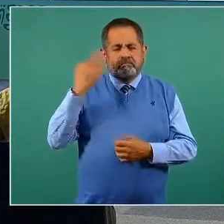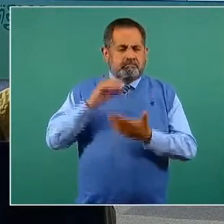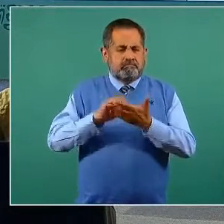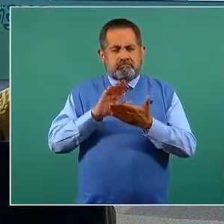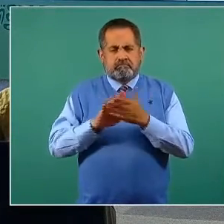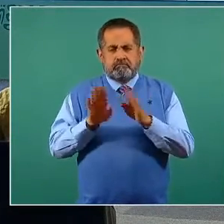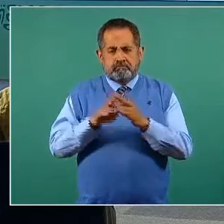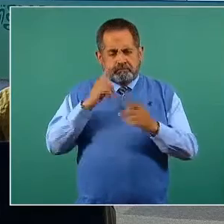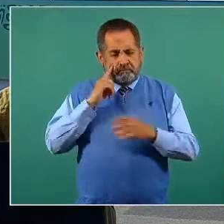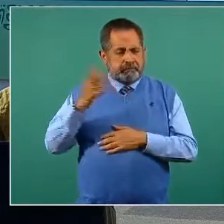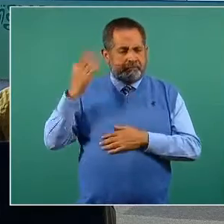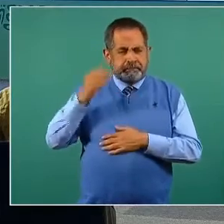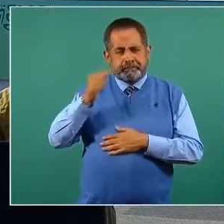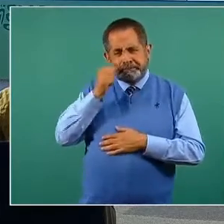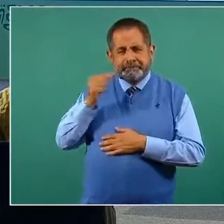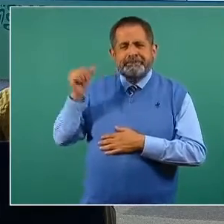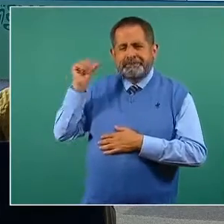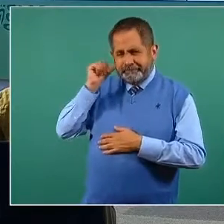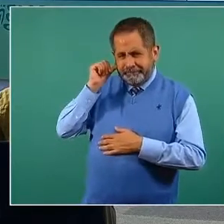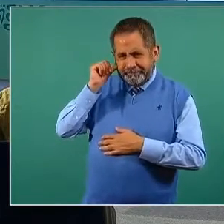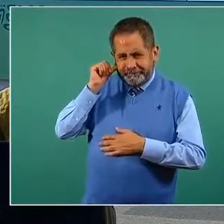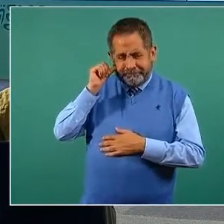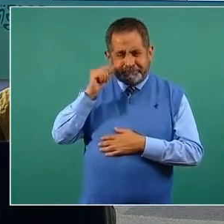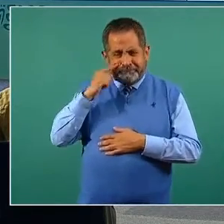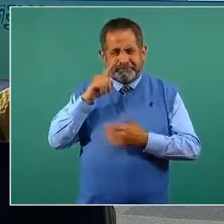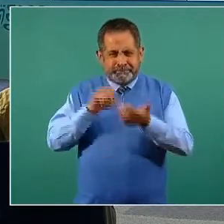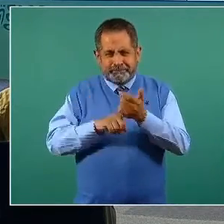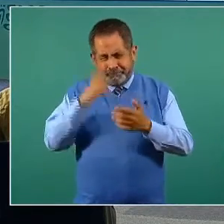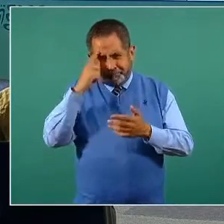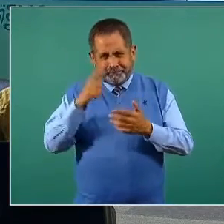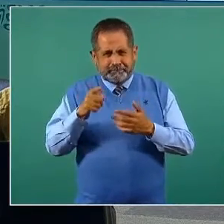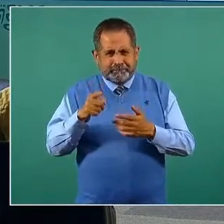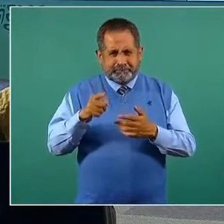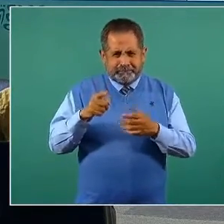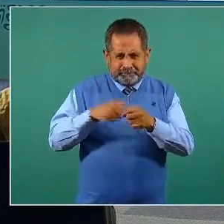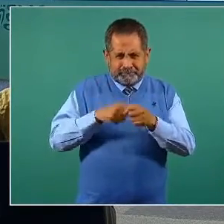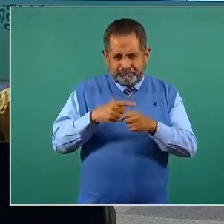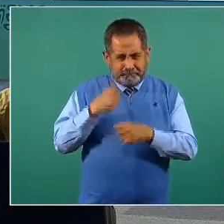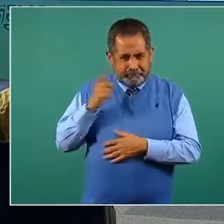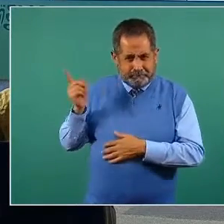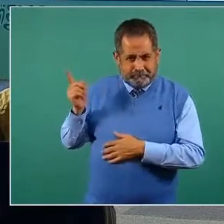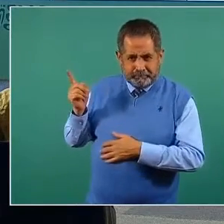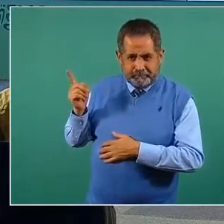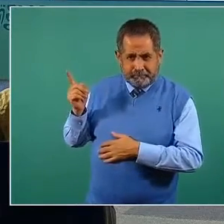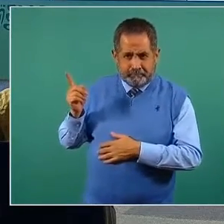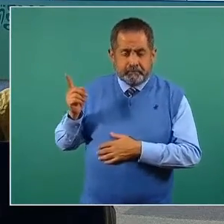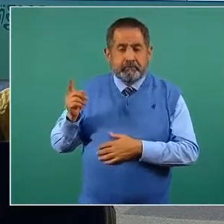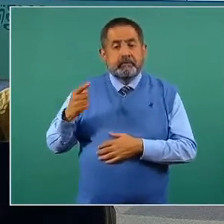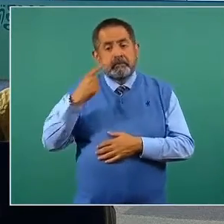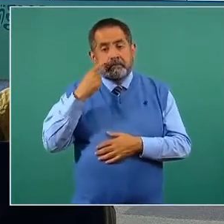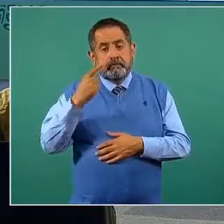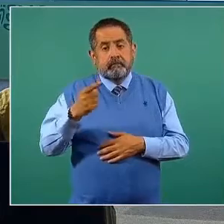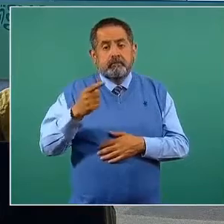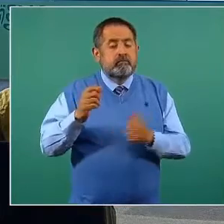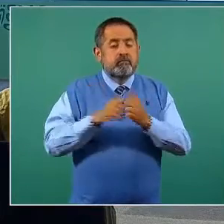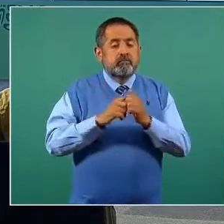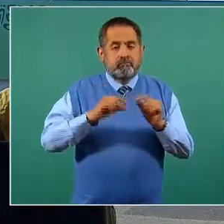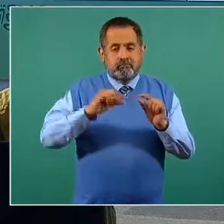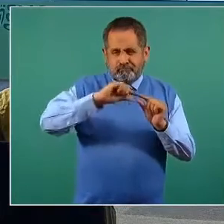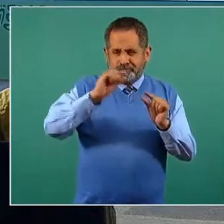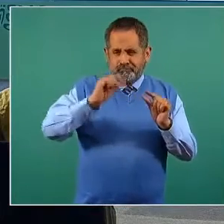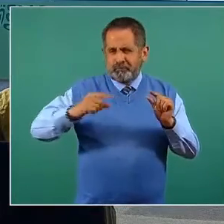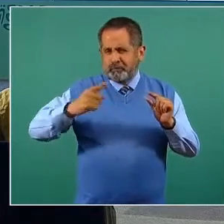decir, lo que venía en el corte del día de ayer, lo que está bajo la sombra de color beige, y la pequeña capa que vemos como una sombra